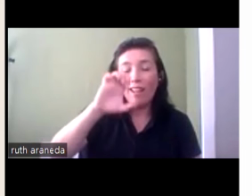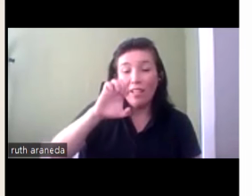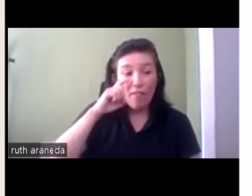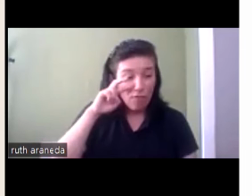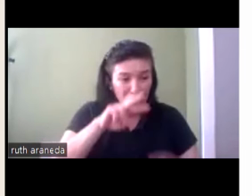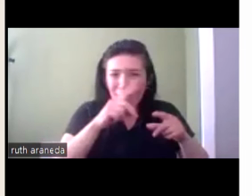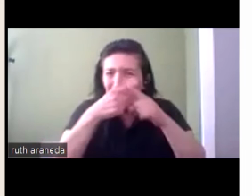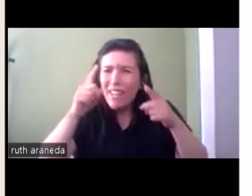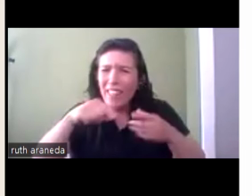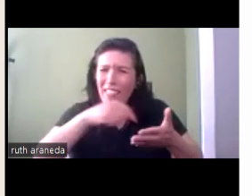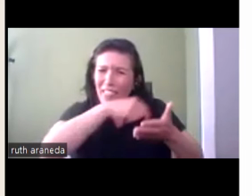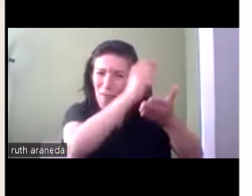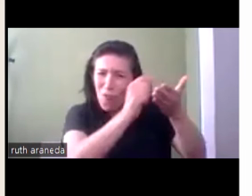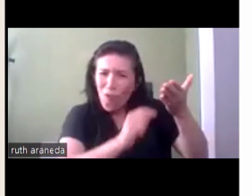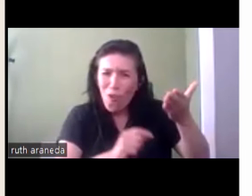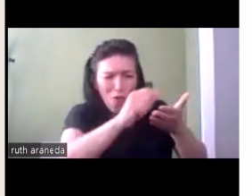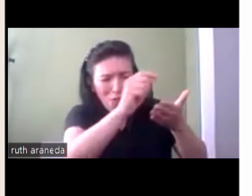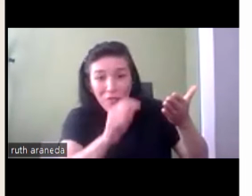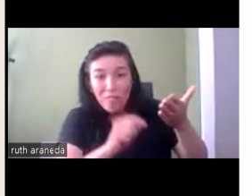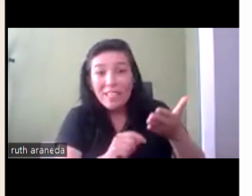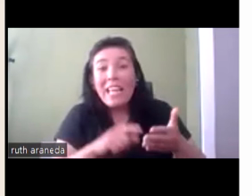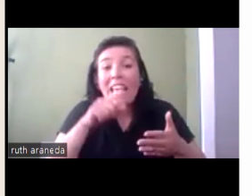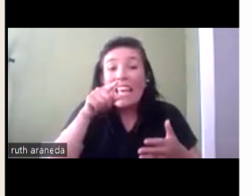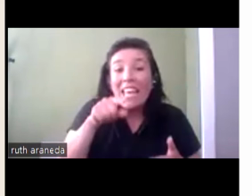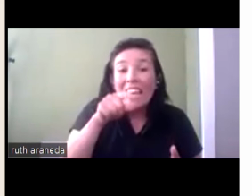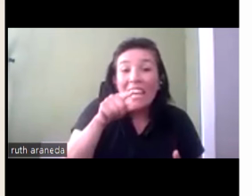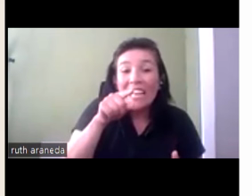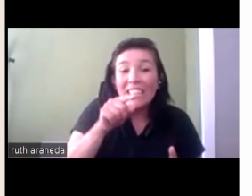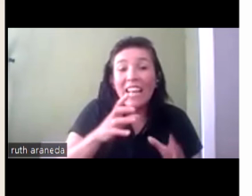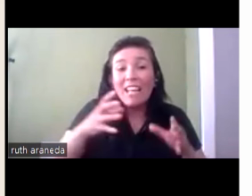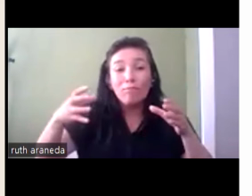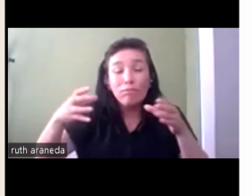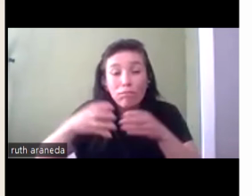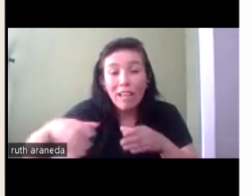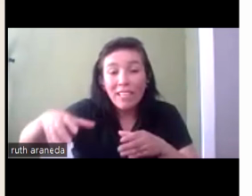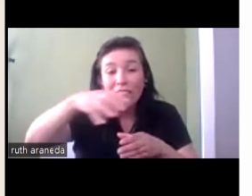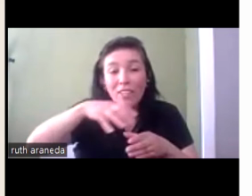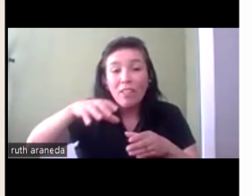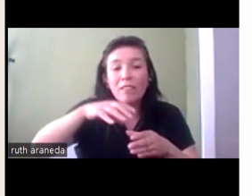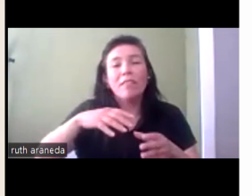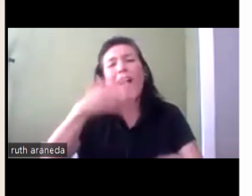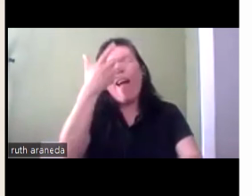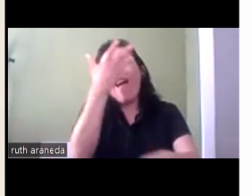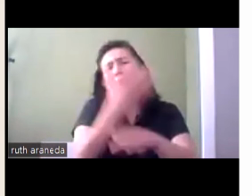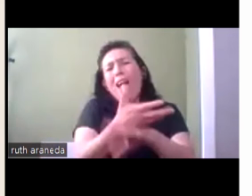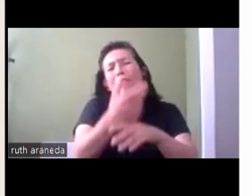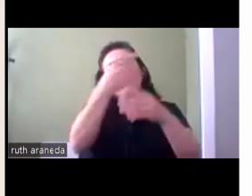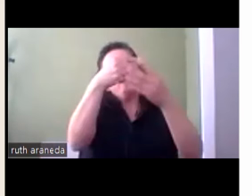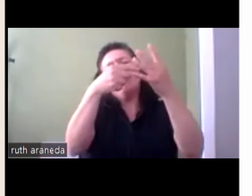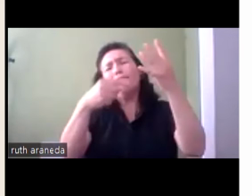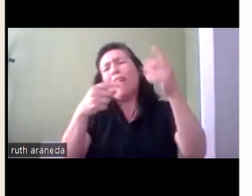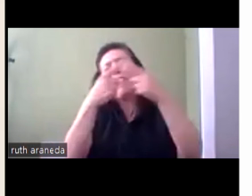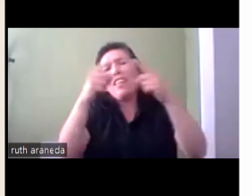tipos de diseño, ¿ya? Y probablemente esta clasificación todavía no agote el universo total de diseños que es posible encontrar.